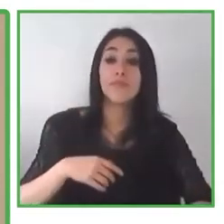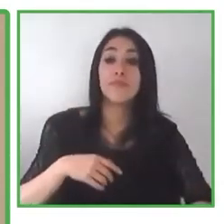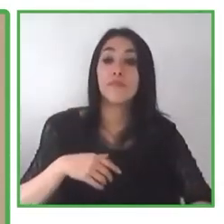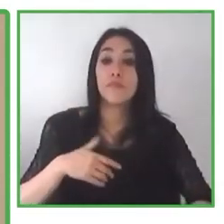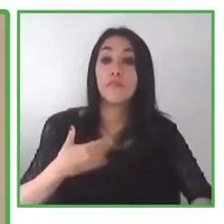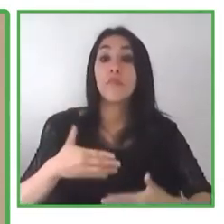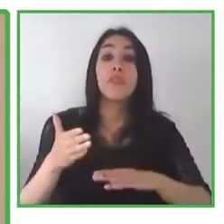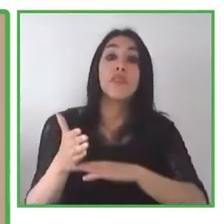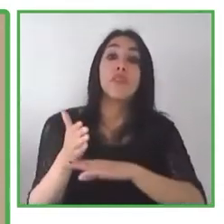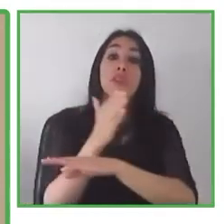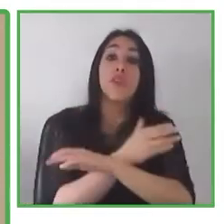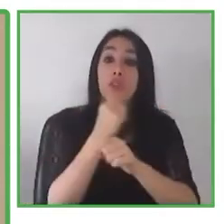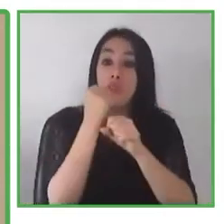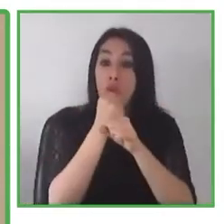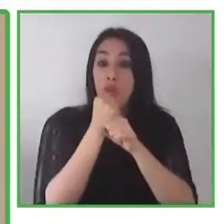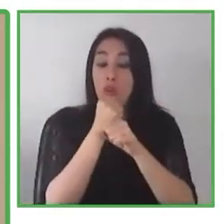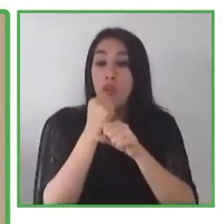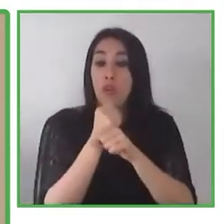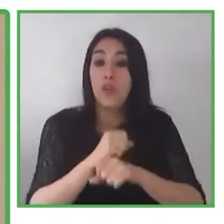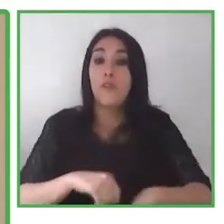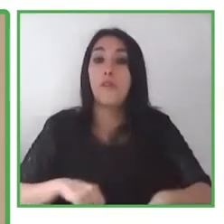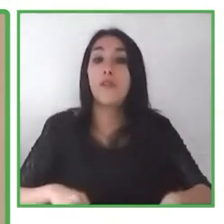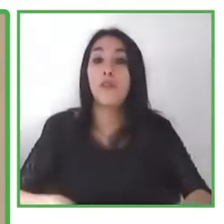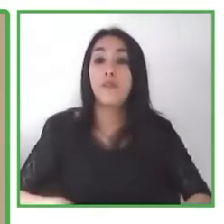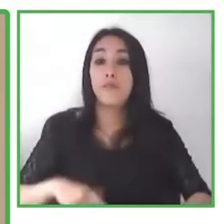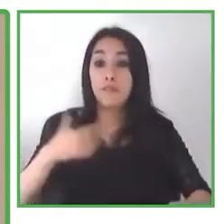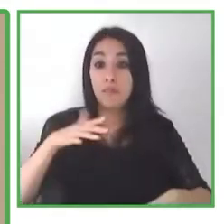a trabajar de manera remota y han indicado que han